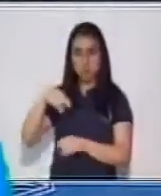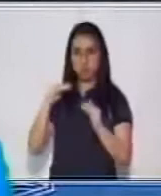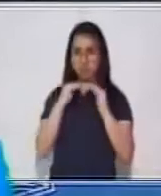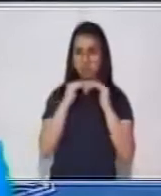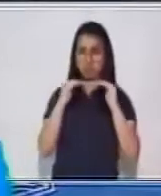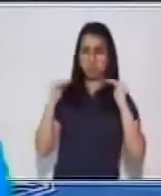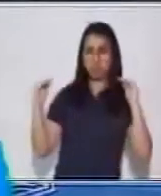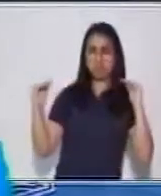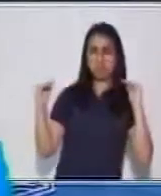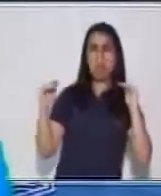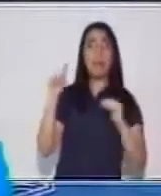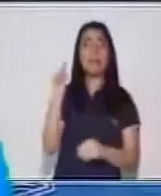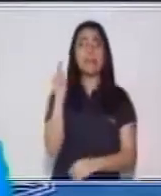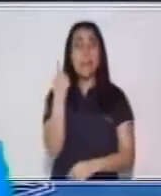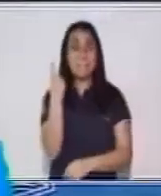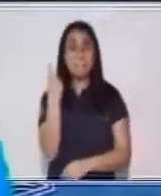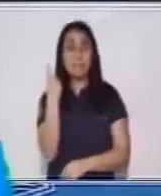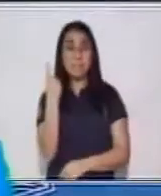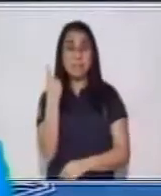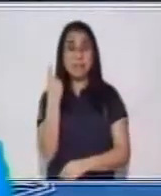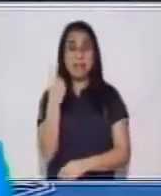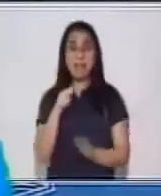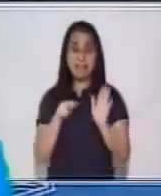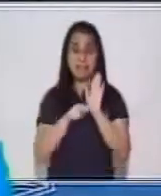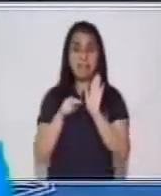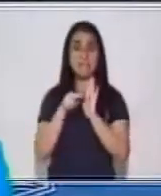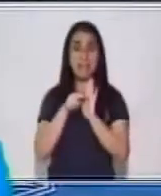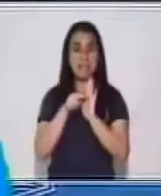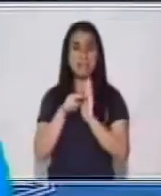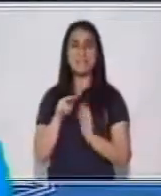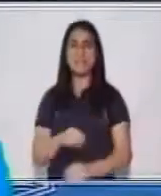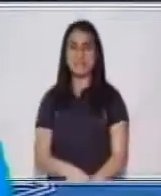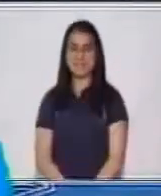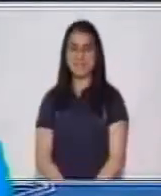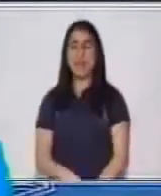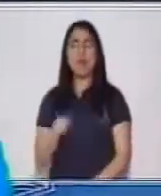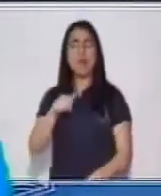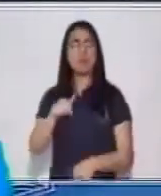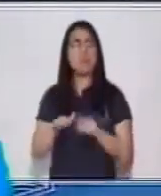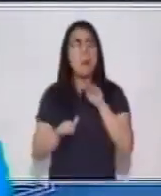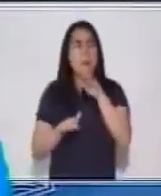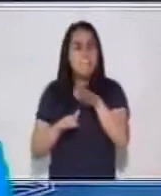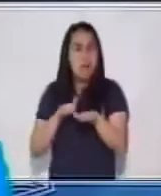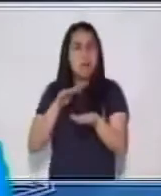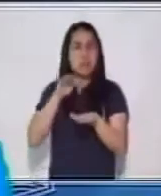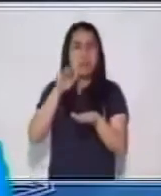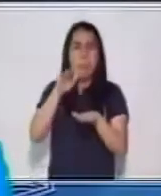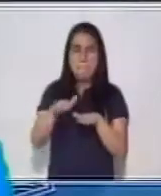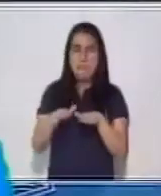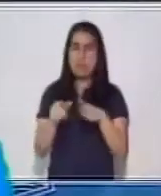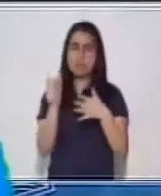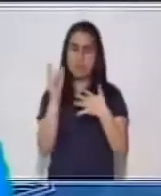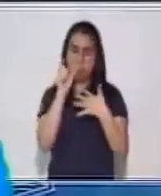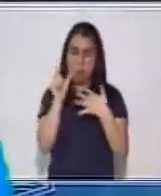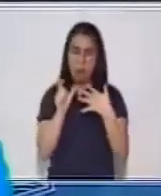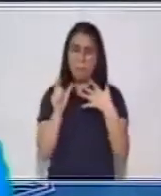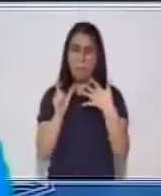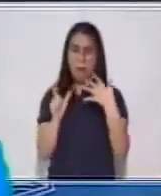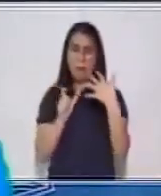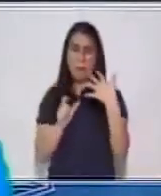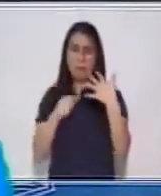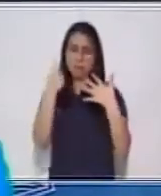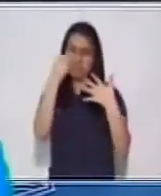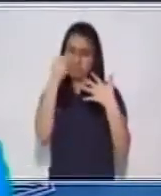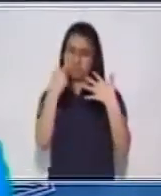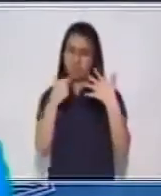de razones trigonométricas. Vamos a ir paso a paso para que puedas comprenderla de muy buena forma.